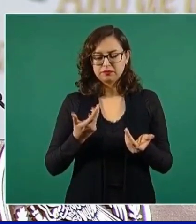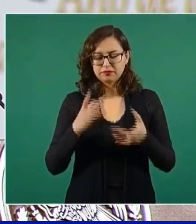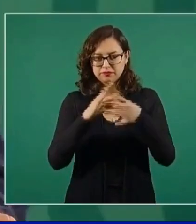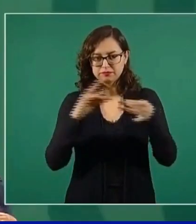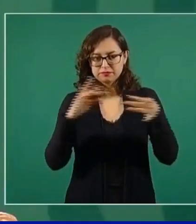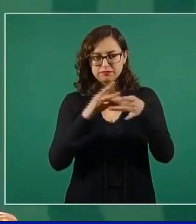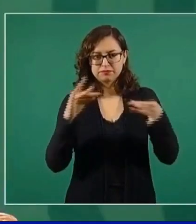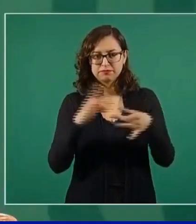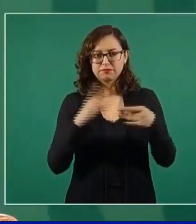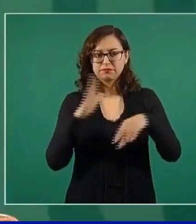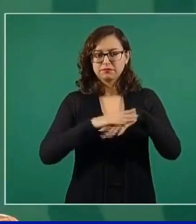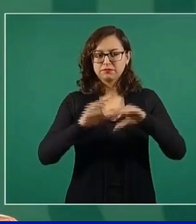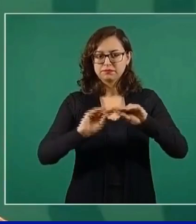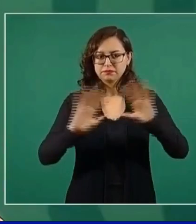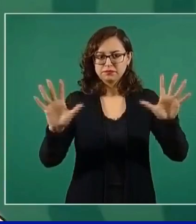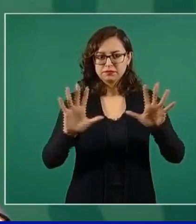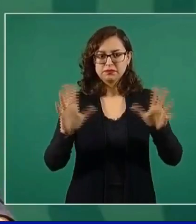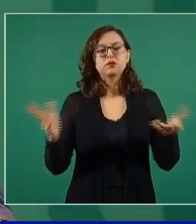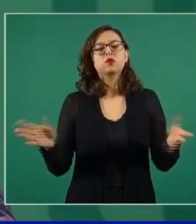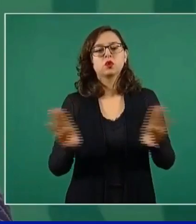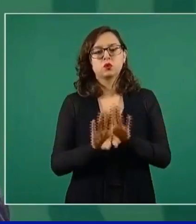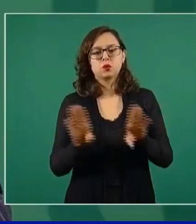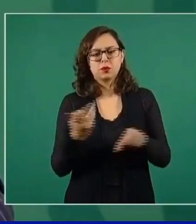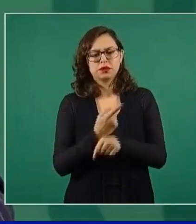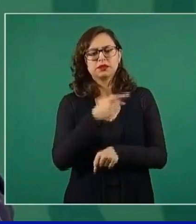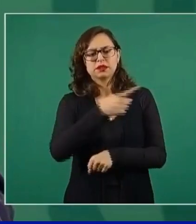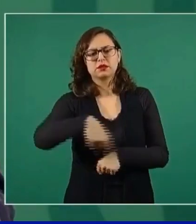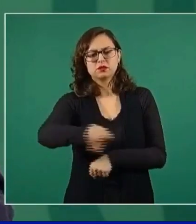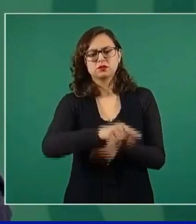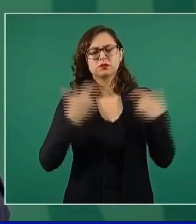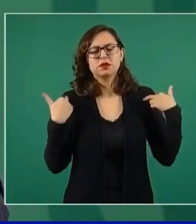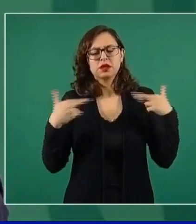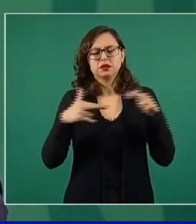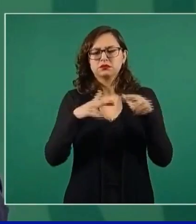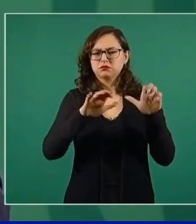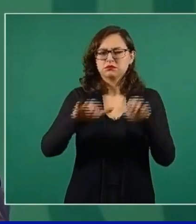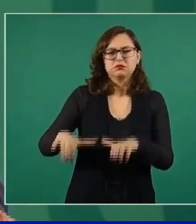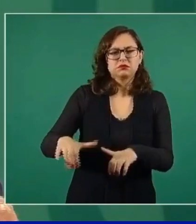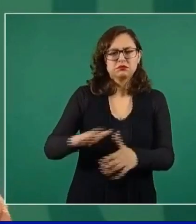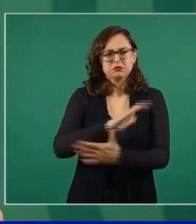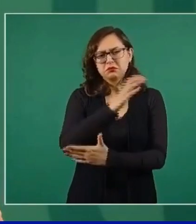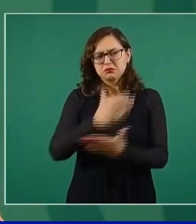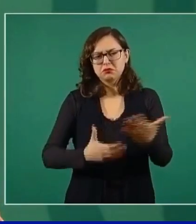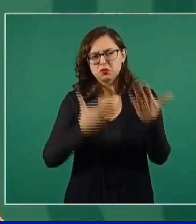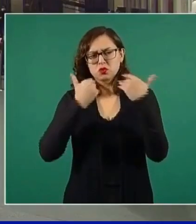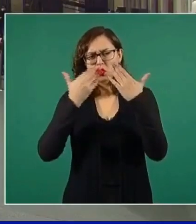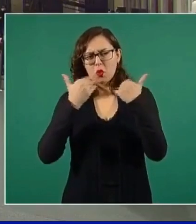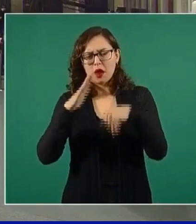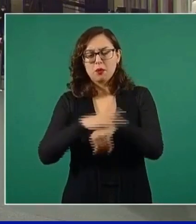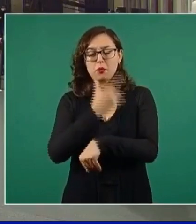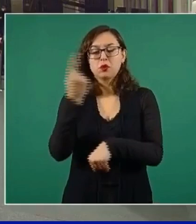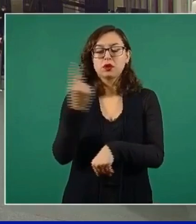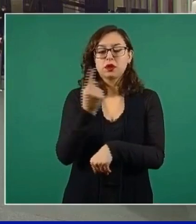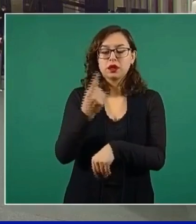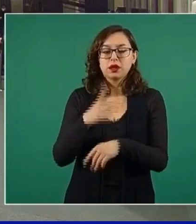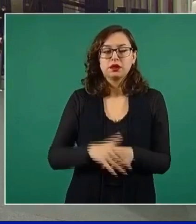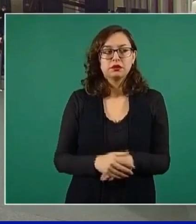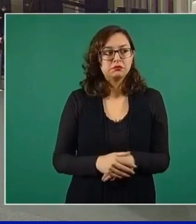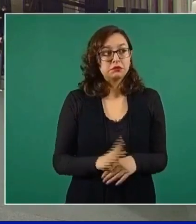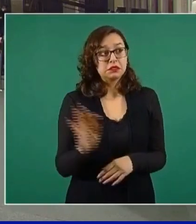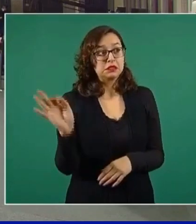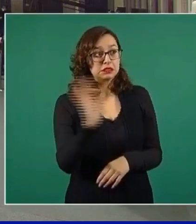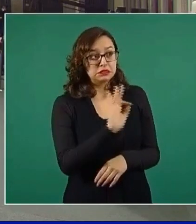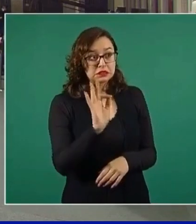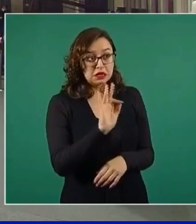aclaren cuál sería la situación de estos maestros. Sí, podría informar después, no sé si la secretaria